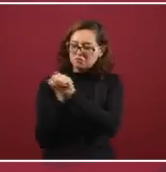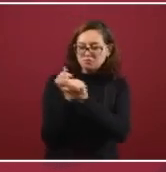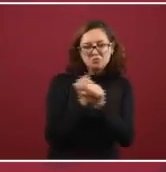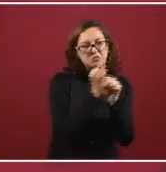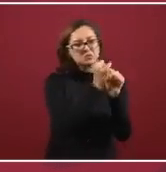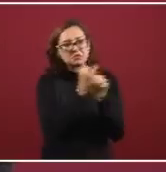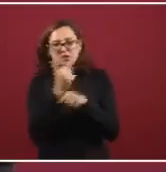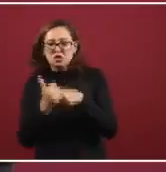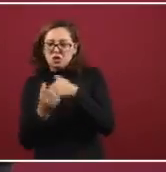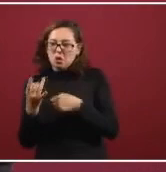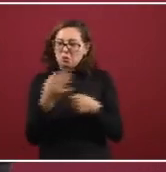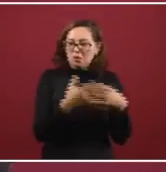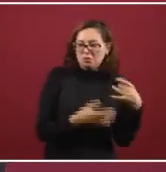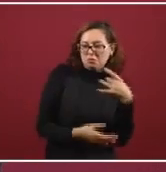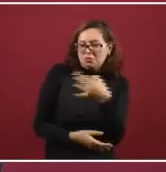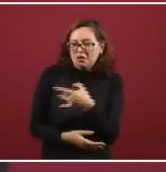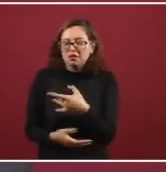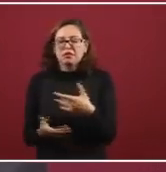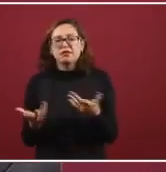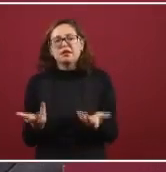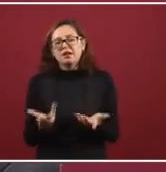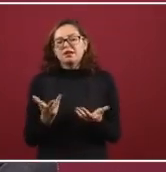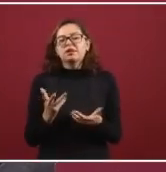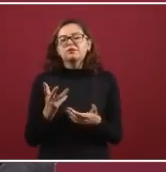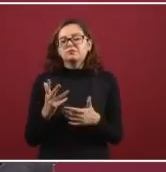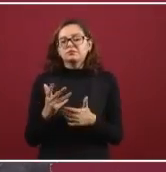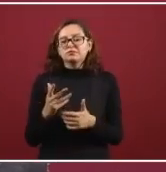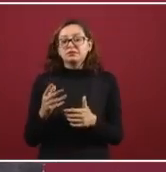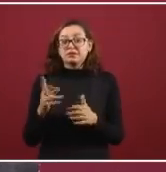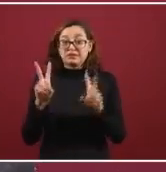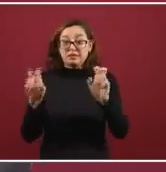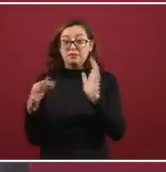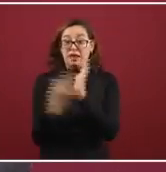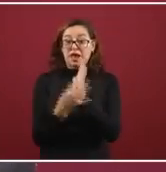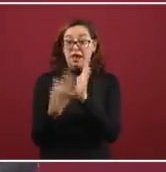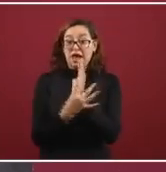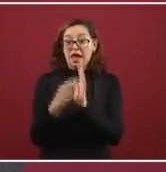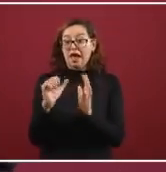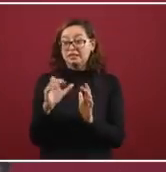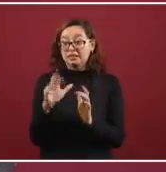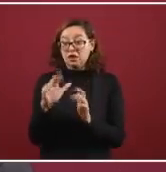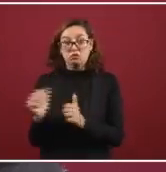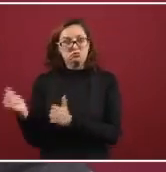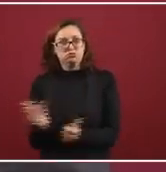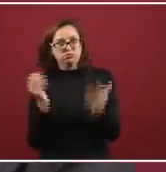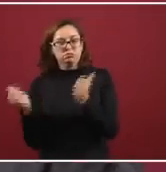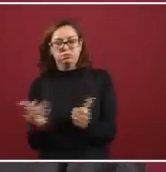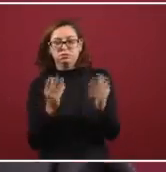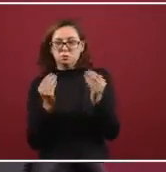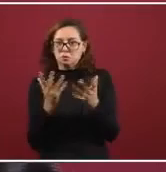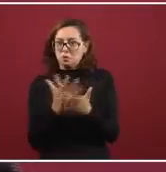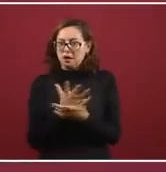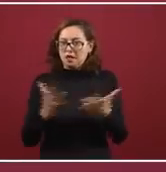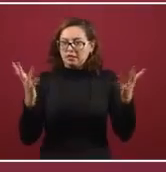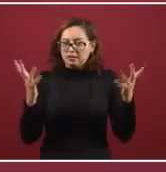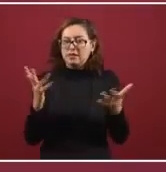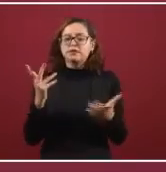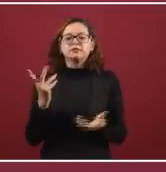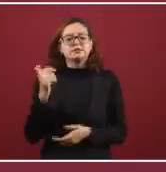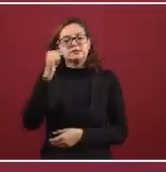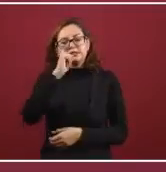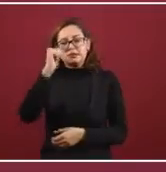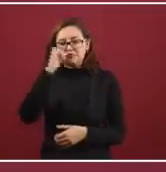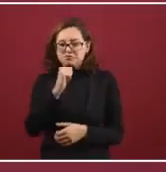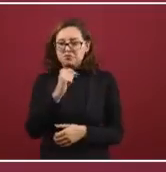ahora el acero que afecta a 8 empresas, una de ellas que sí tiene una exportación relevante, y ahí lo que se hace es desahogar